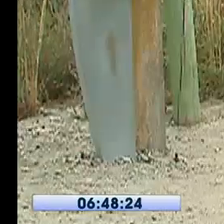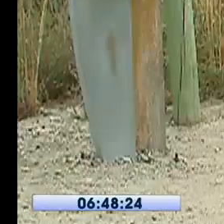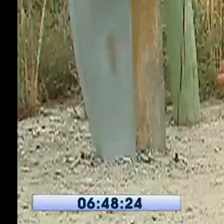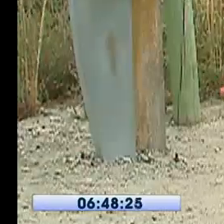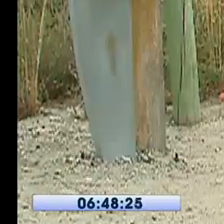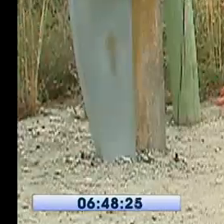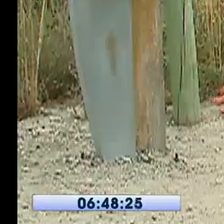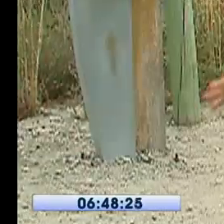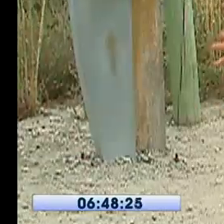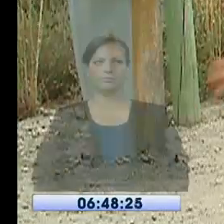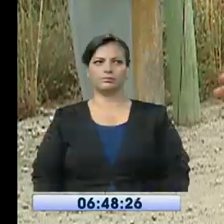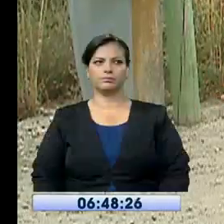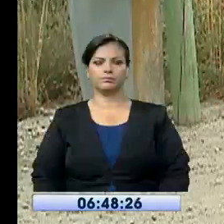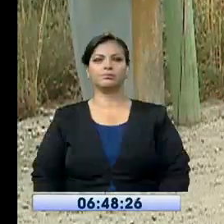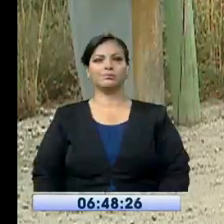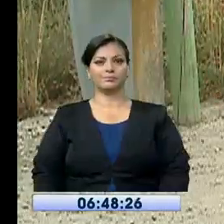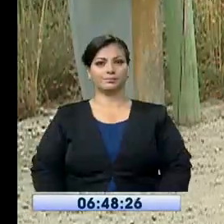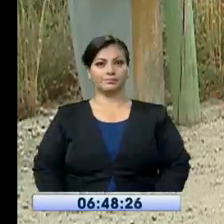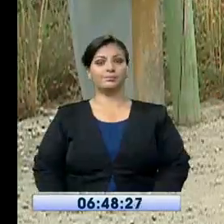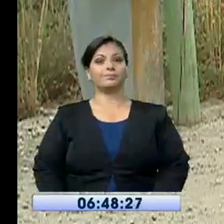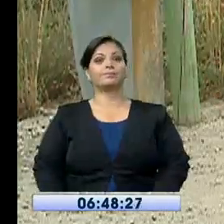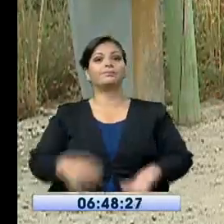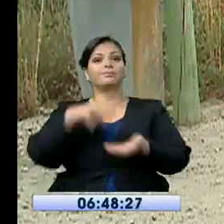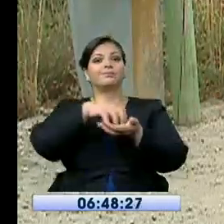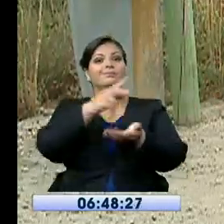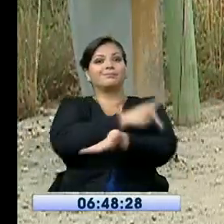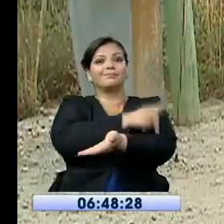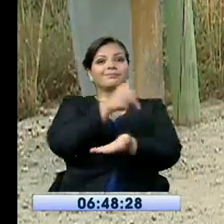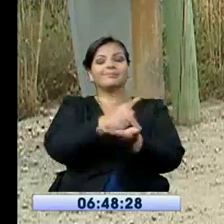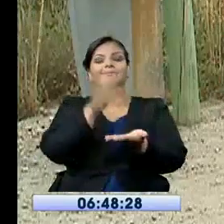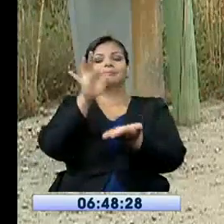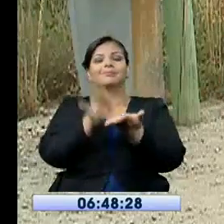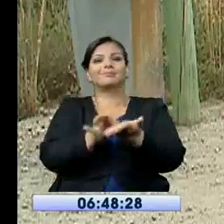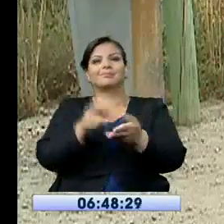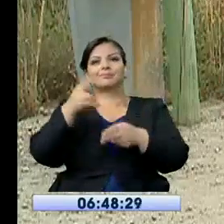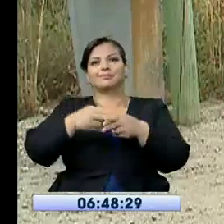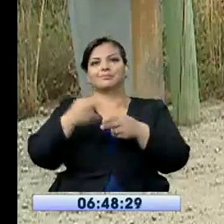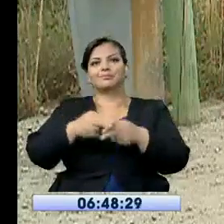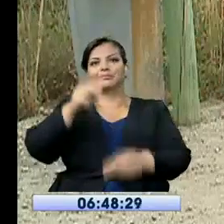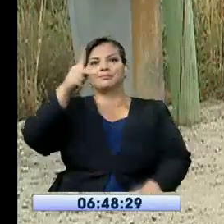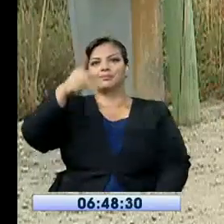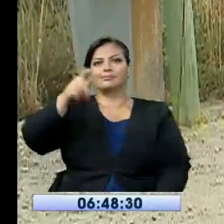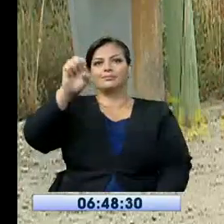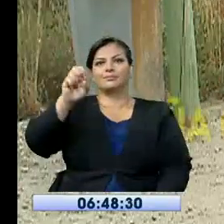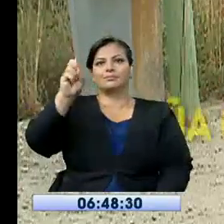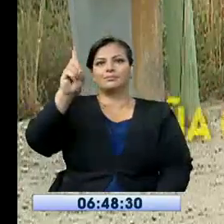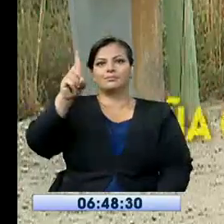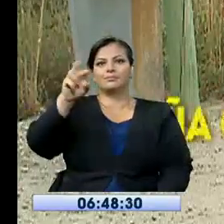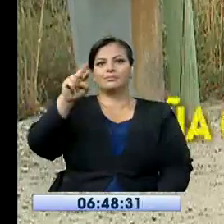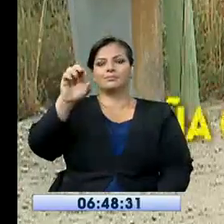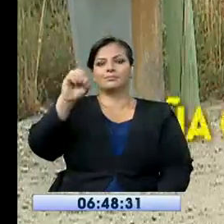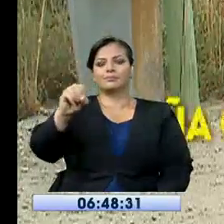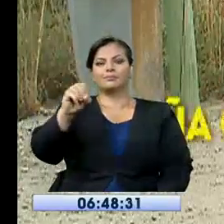El cantón Pedro Moncayo pertenece a la provincia de Pichincha. Su cabecera cantonal es la ciudad de Tabacundo. Fundado el 26 de